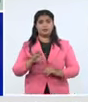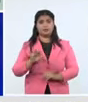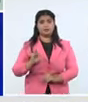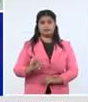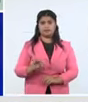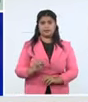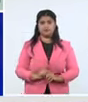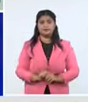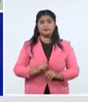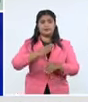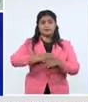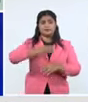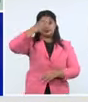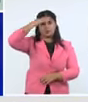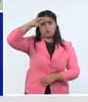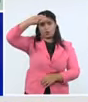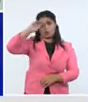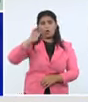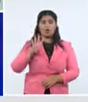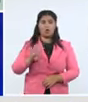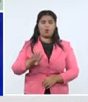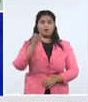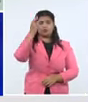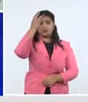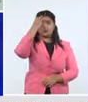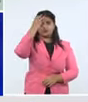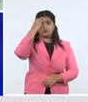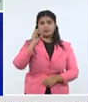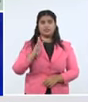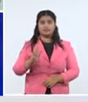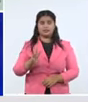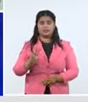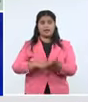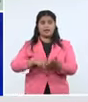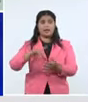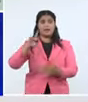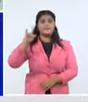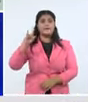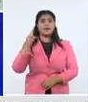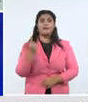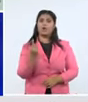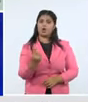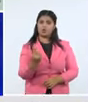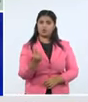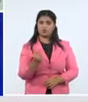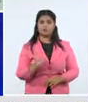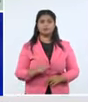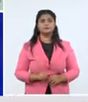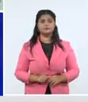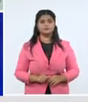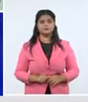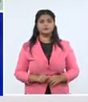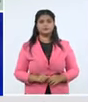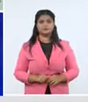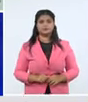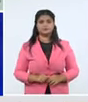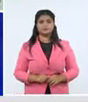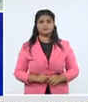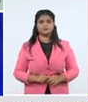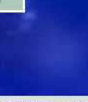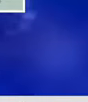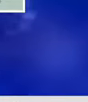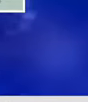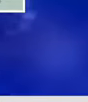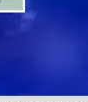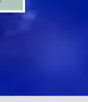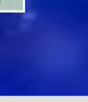Cuba 4, Tercer Frente 3 y Palma Soriano solo confirma un enfermo de COVID-19.